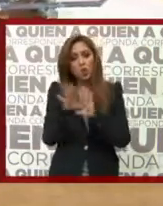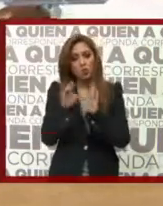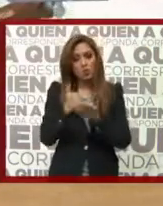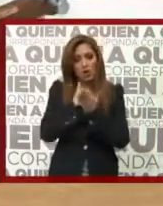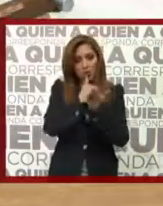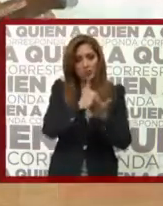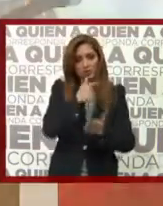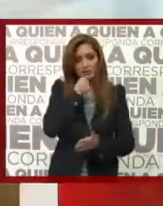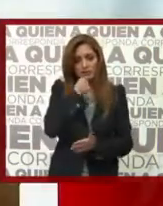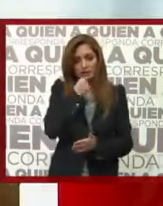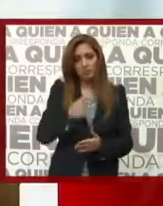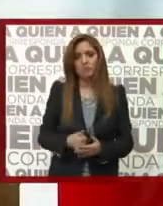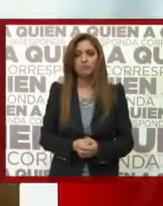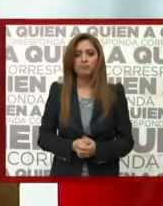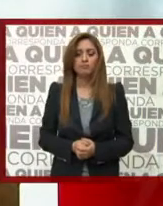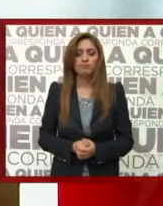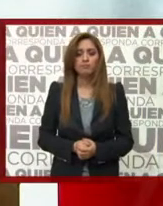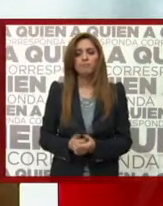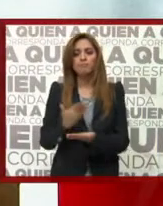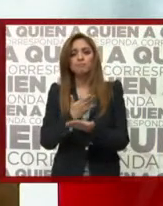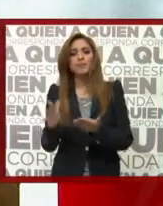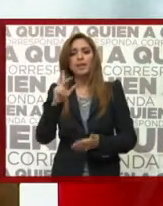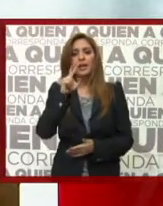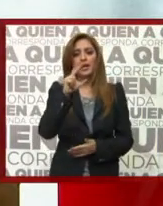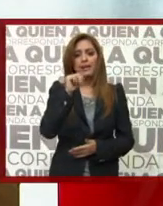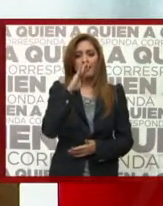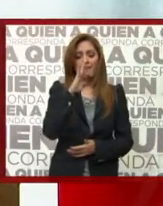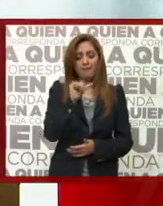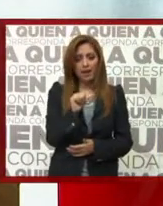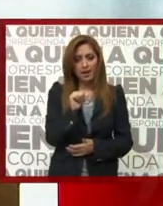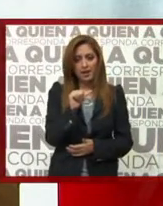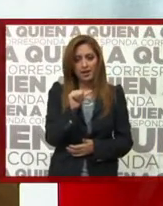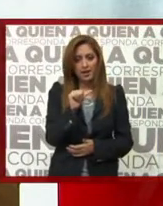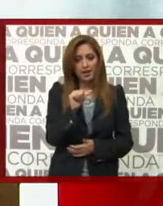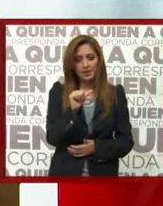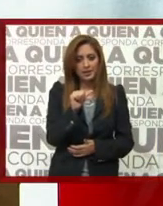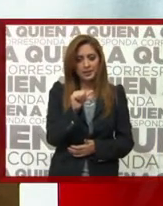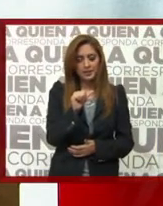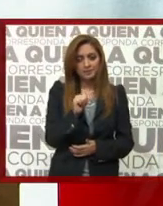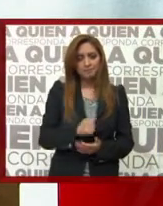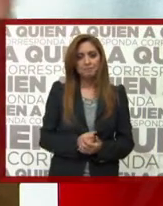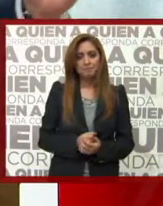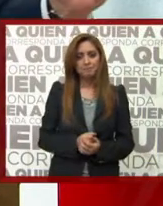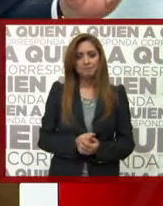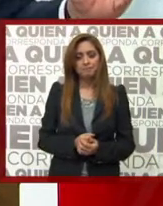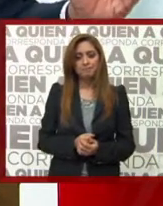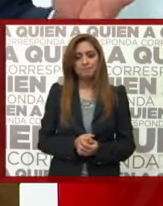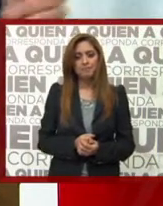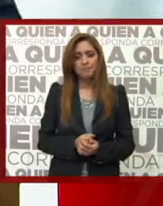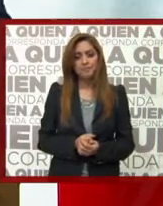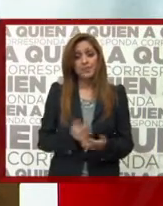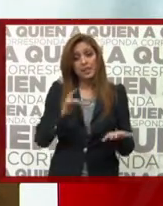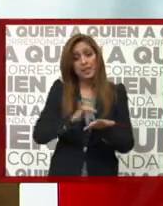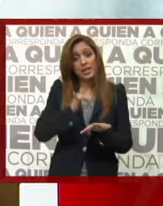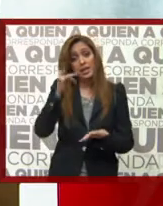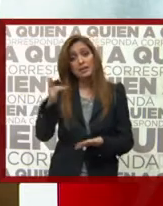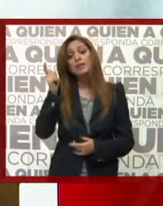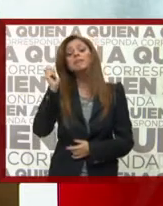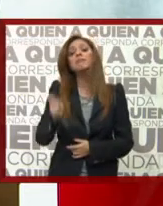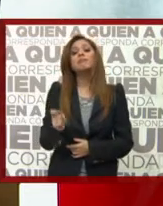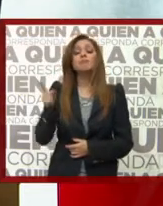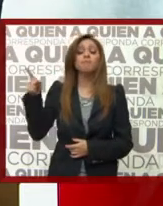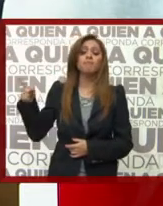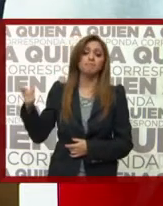caso. Rafa Reyes García, te lo agradezco. Son instrucciones